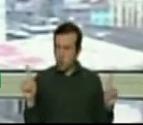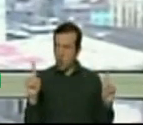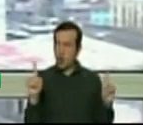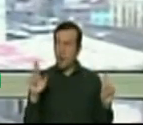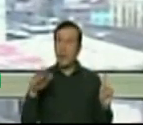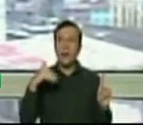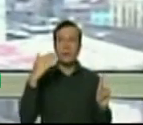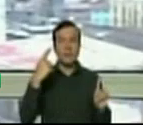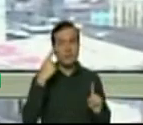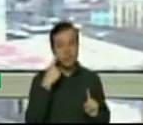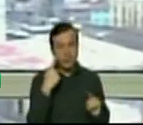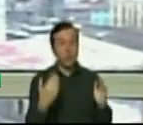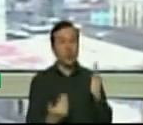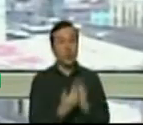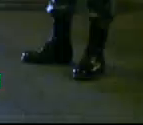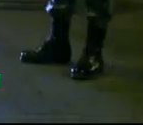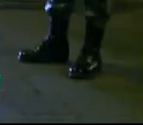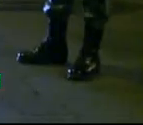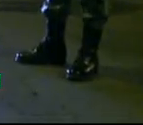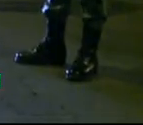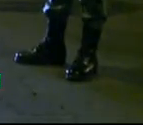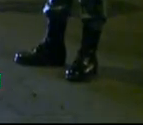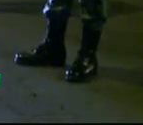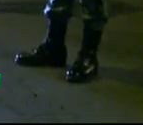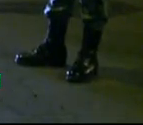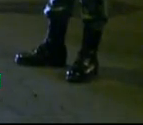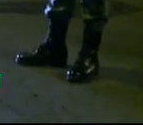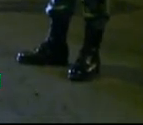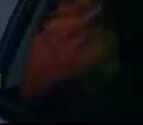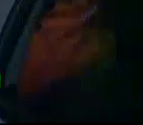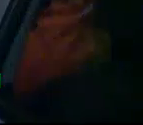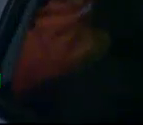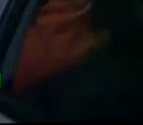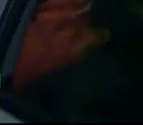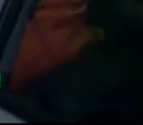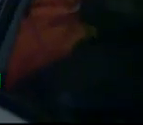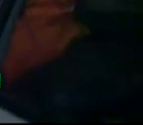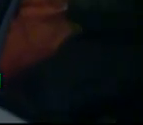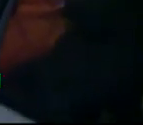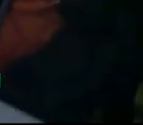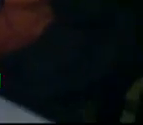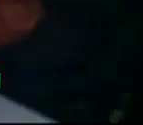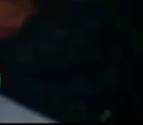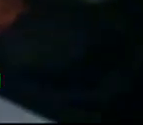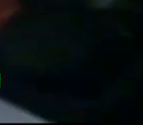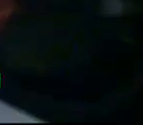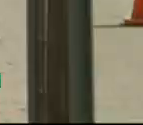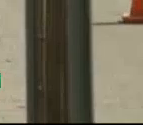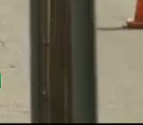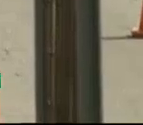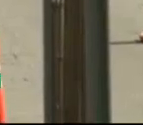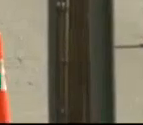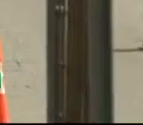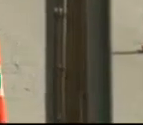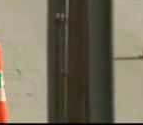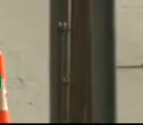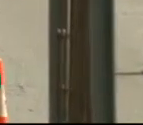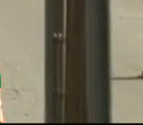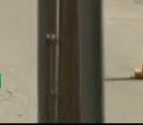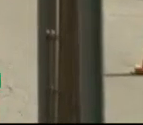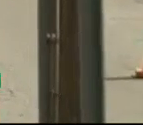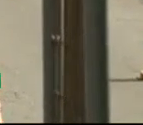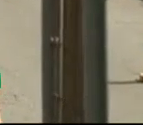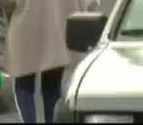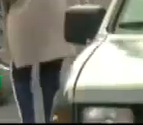del COVID. Romo también explicó que las medidas de prohibición de restricción para este fin de semana solo es para los vehículos particulares, así